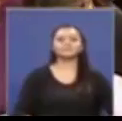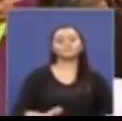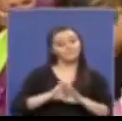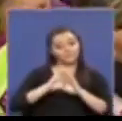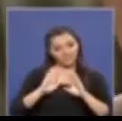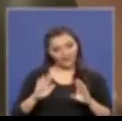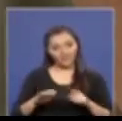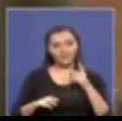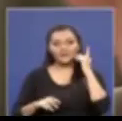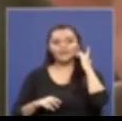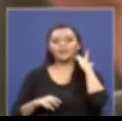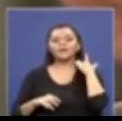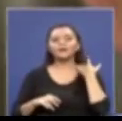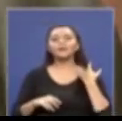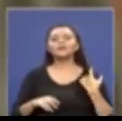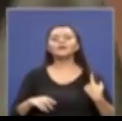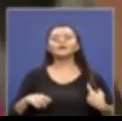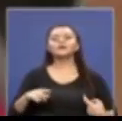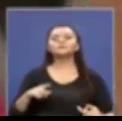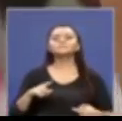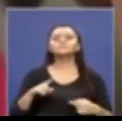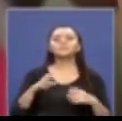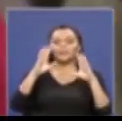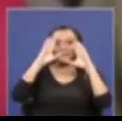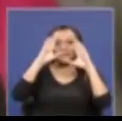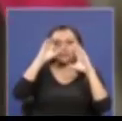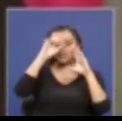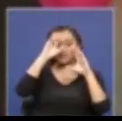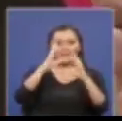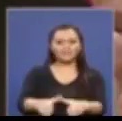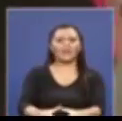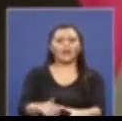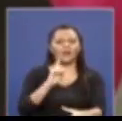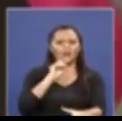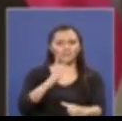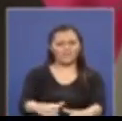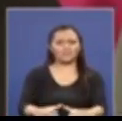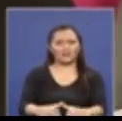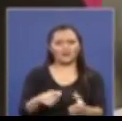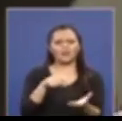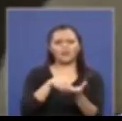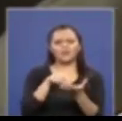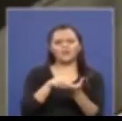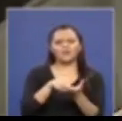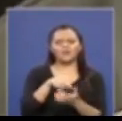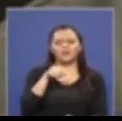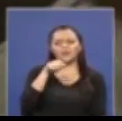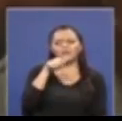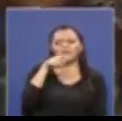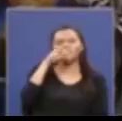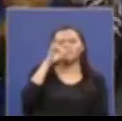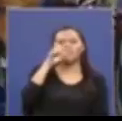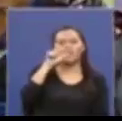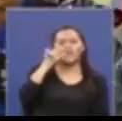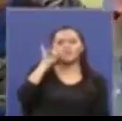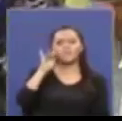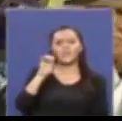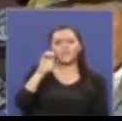el penal claro, contra Felipe Caicedo y el segundo gol. Y Latrín nos deleitó con una nueva